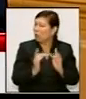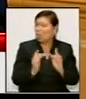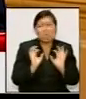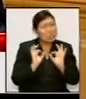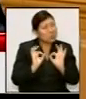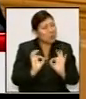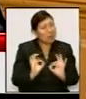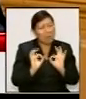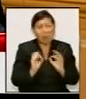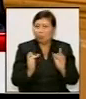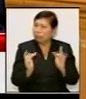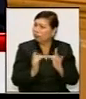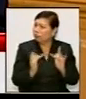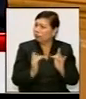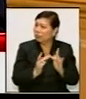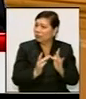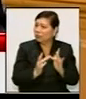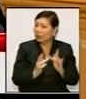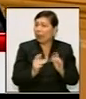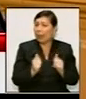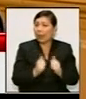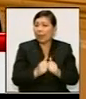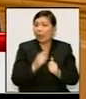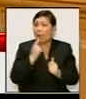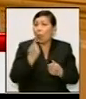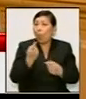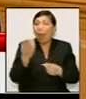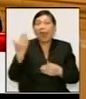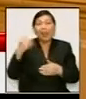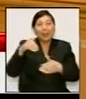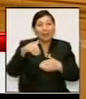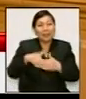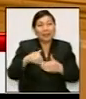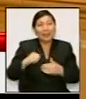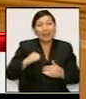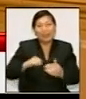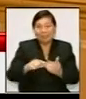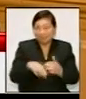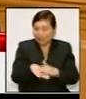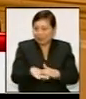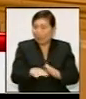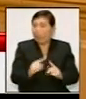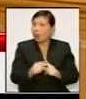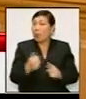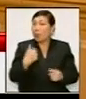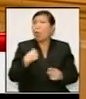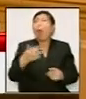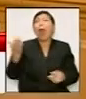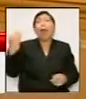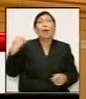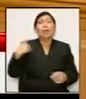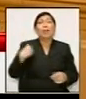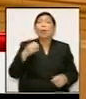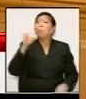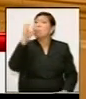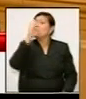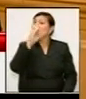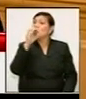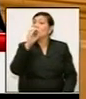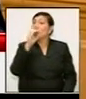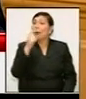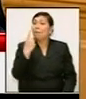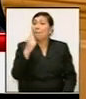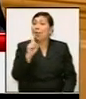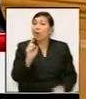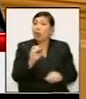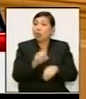frecuente y permanente. Tener a un referente que fue candidato, la obligación de un candidato, como lo fui yo, era buscar el